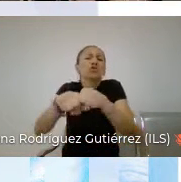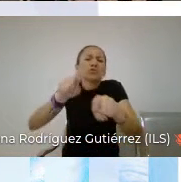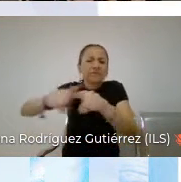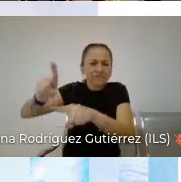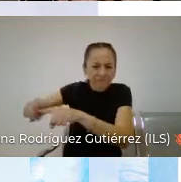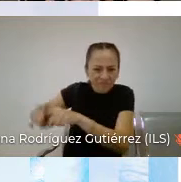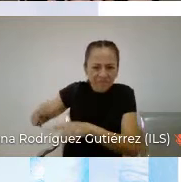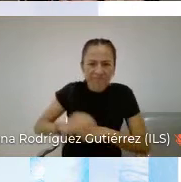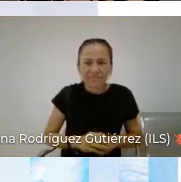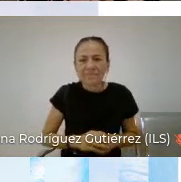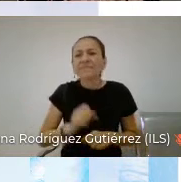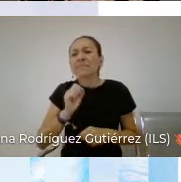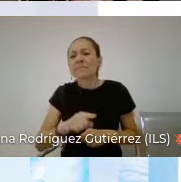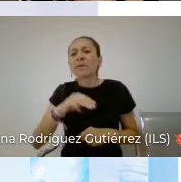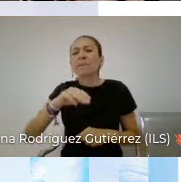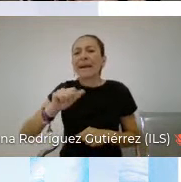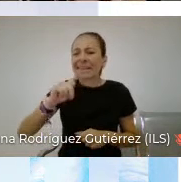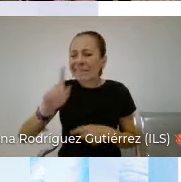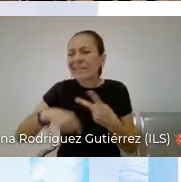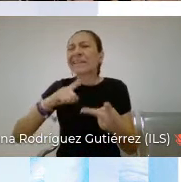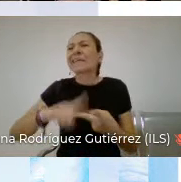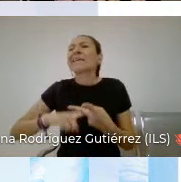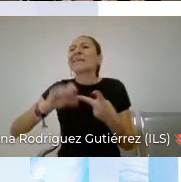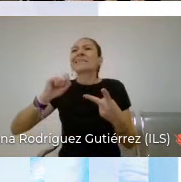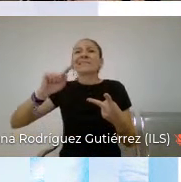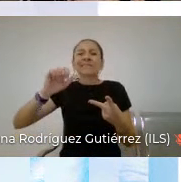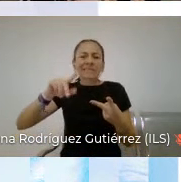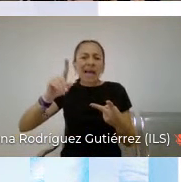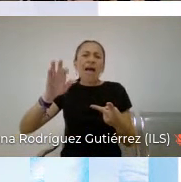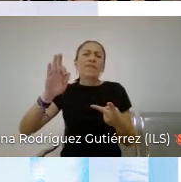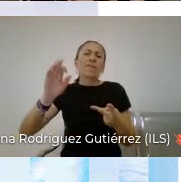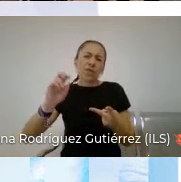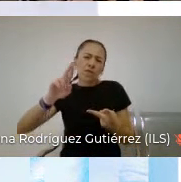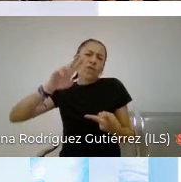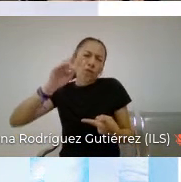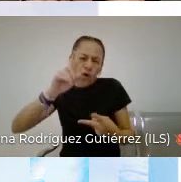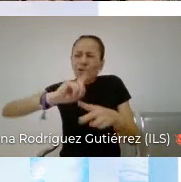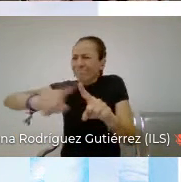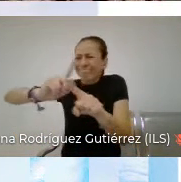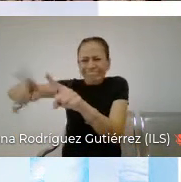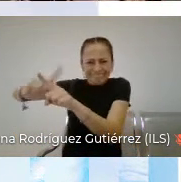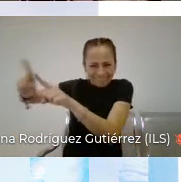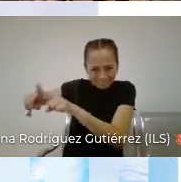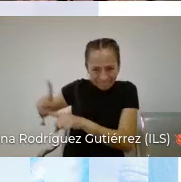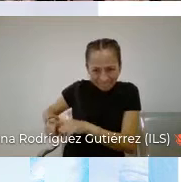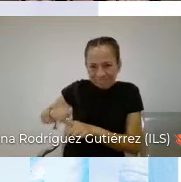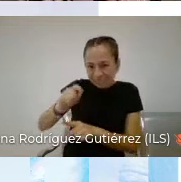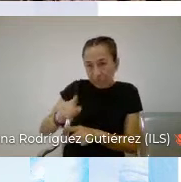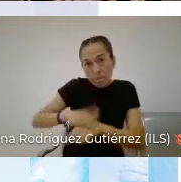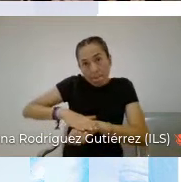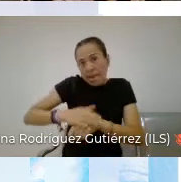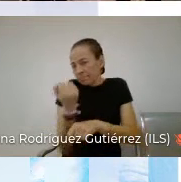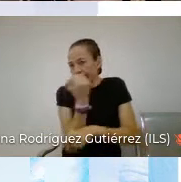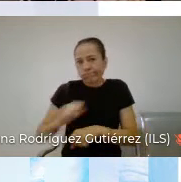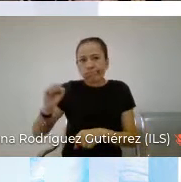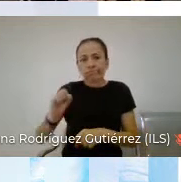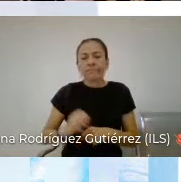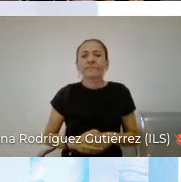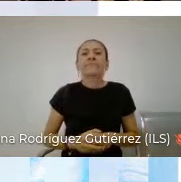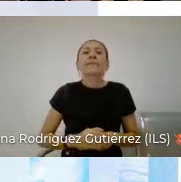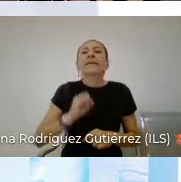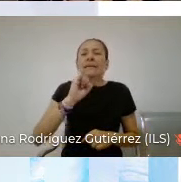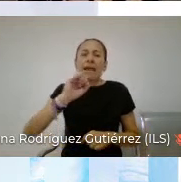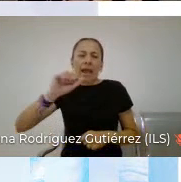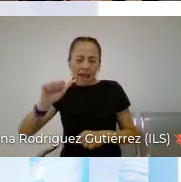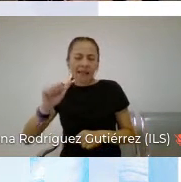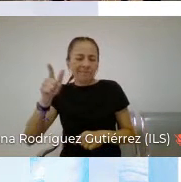hasta Stanford, Harvard, muchas expertas y expertos en fairness en AI, o sea, justicia en